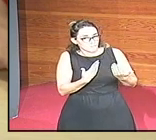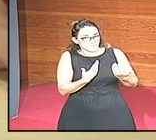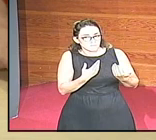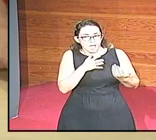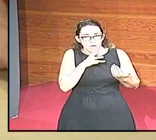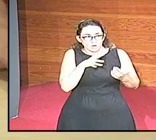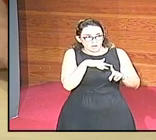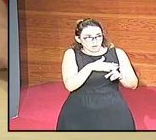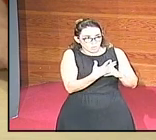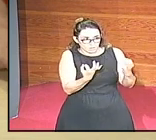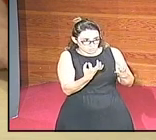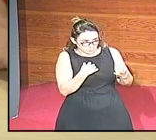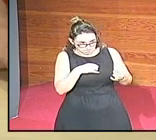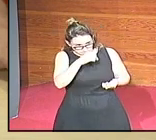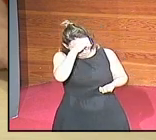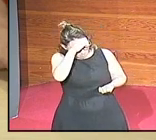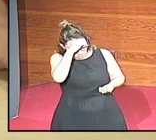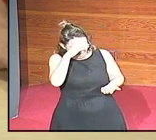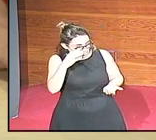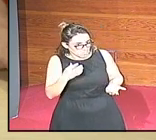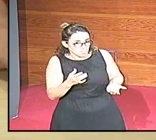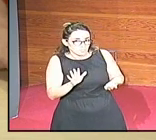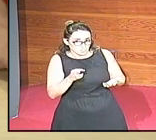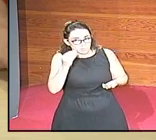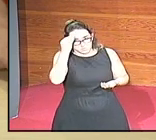está pasando, pero obviamente tiene que ser algo bastante,